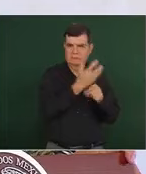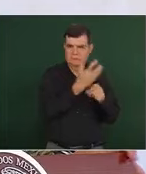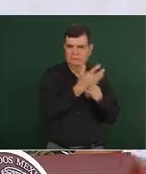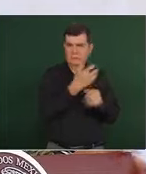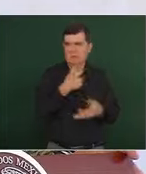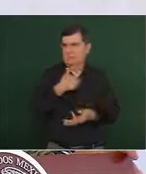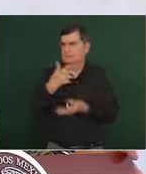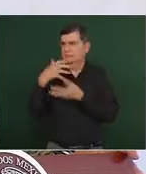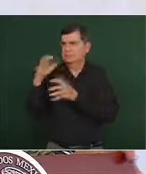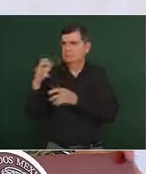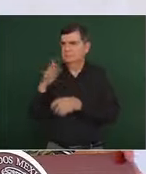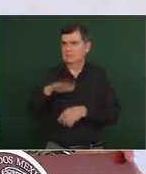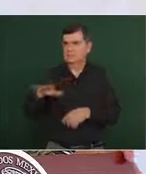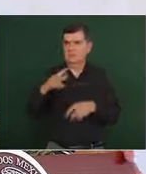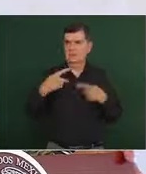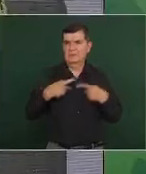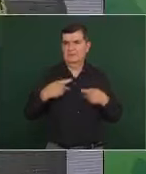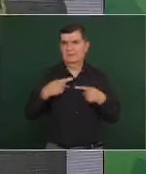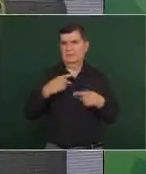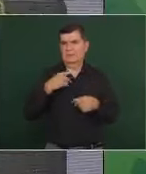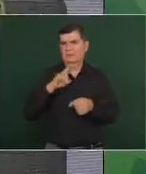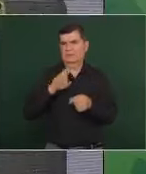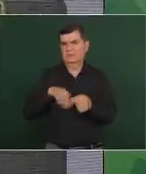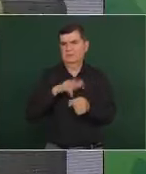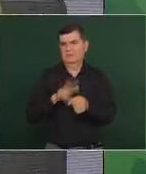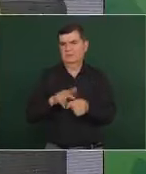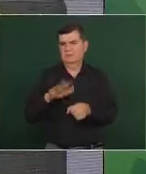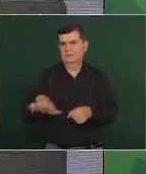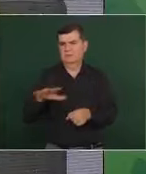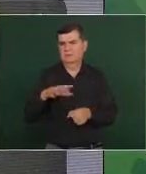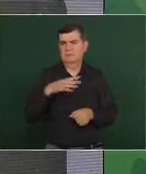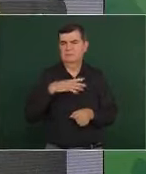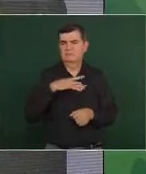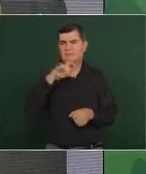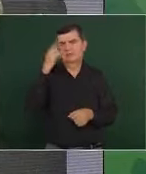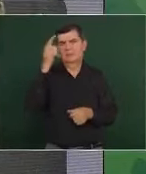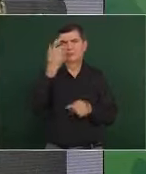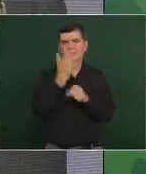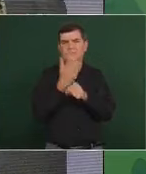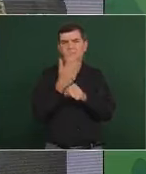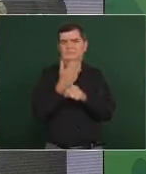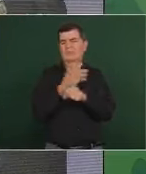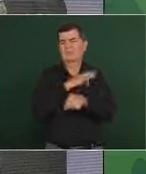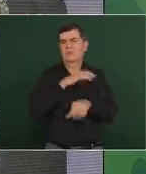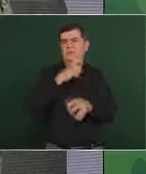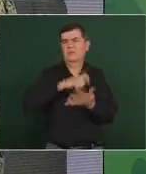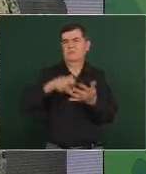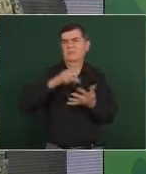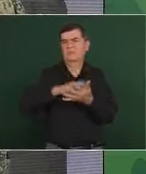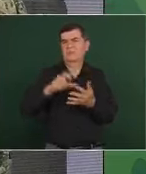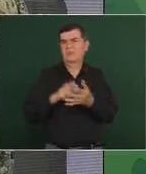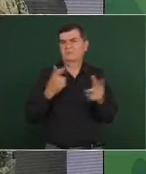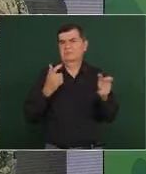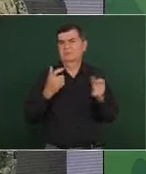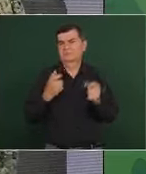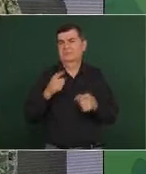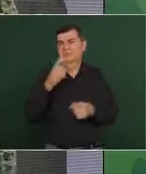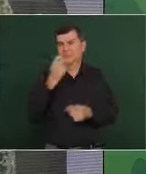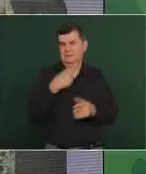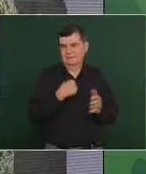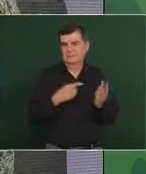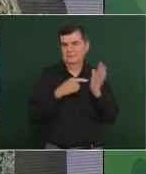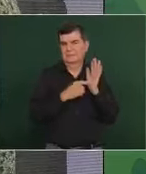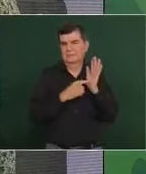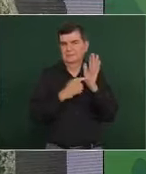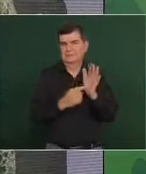a los ciudadanos, ¿no? Considerando que tienen esa facilidad en Estados Unidos. Pero esa es la situación que planteamos.